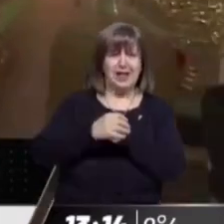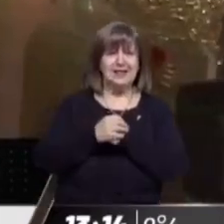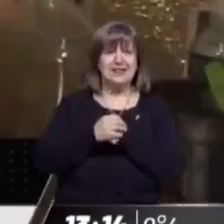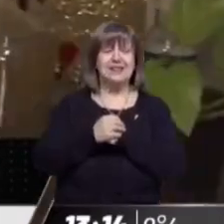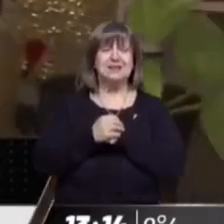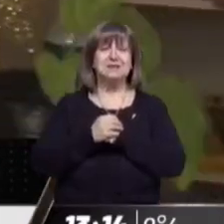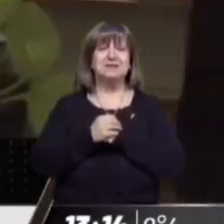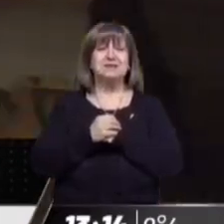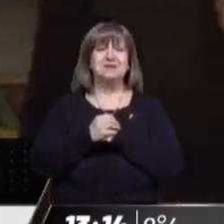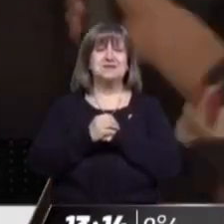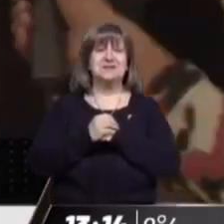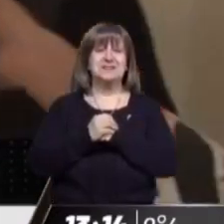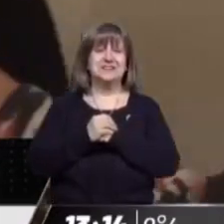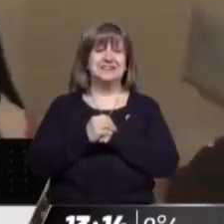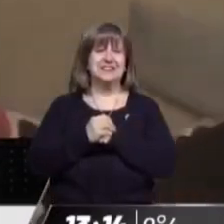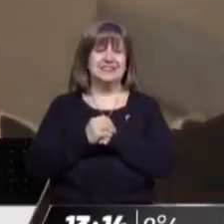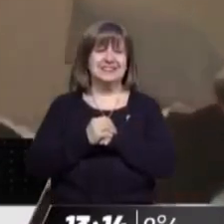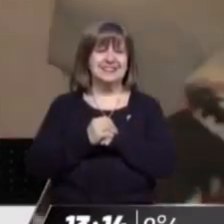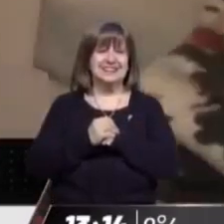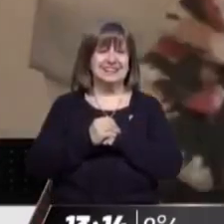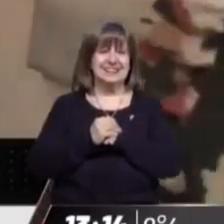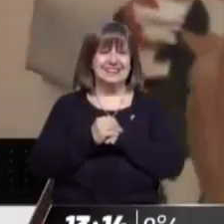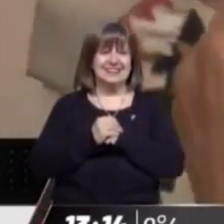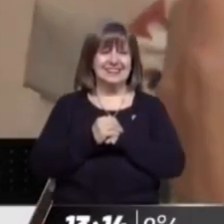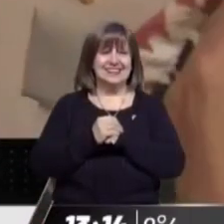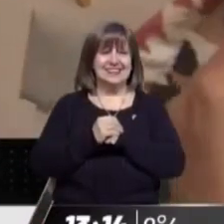música de la chique.